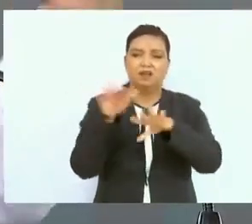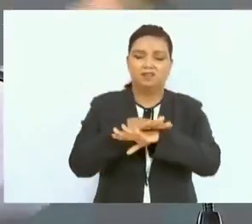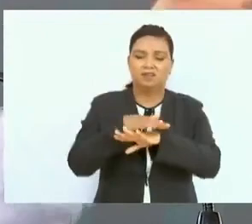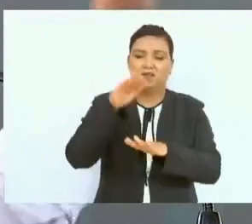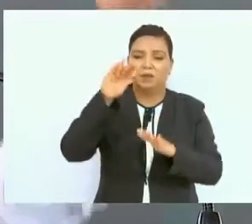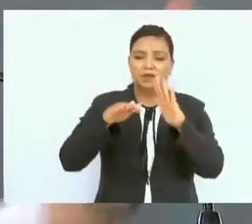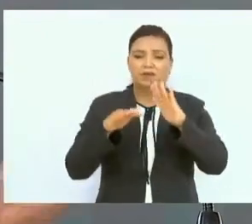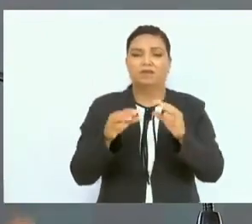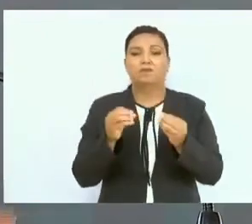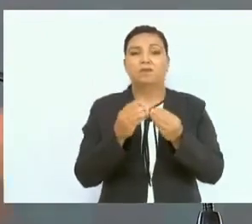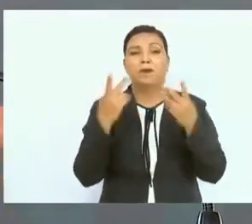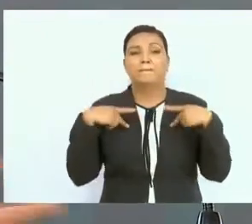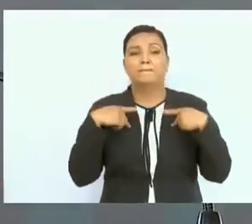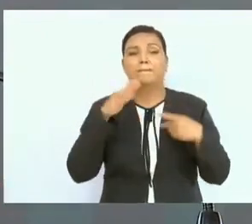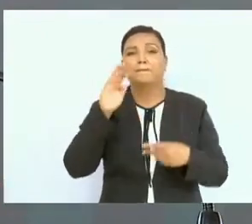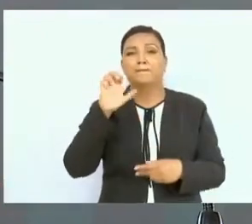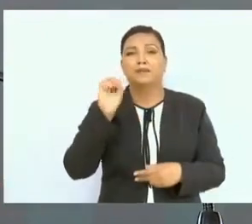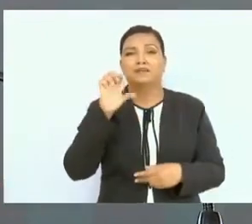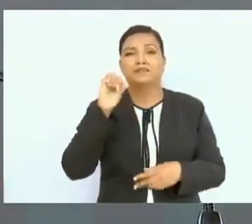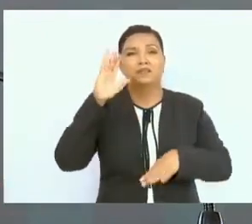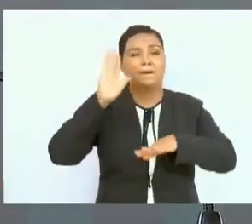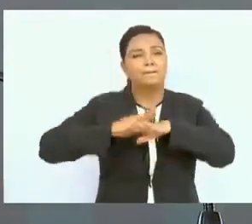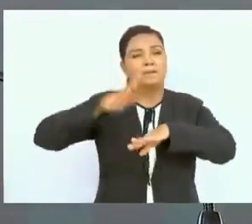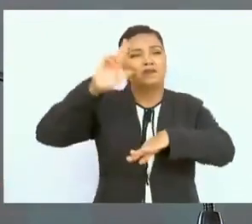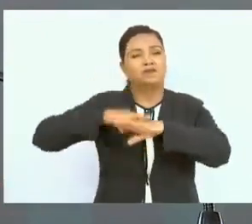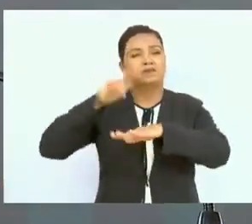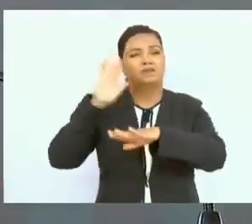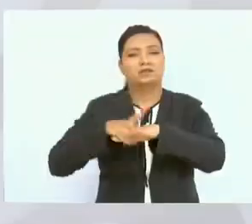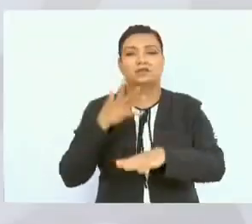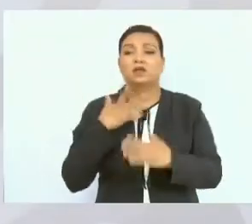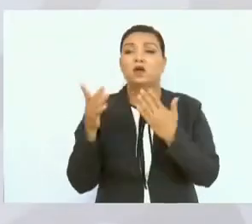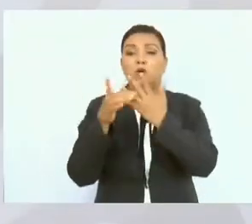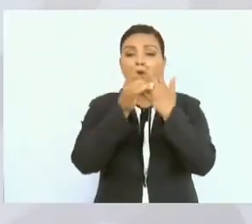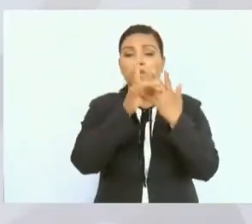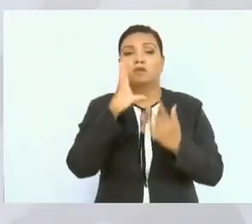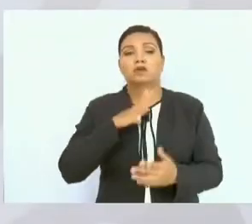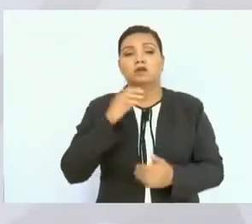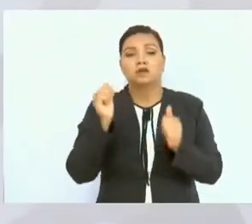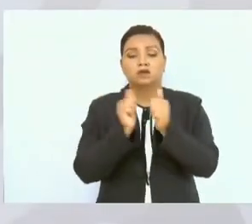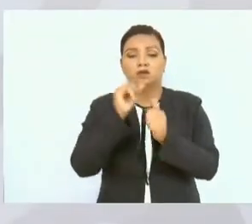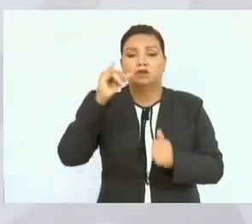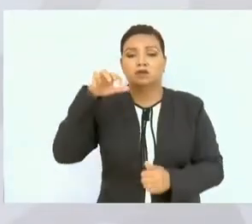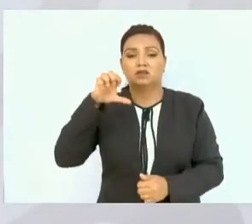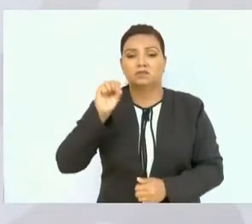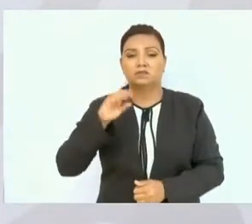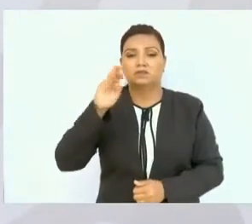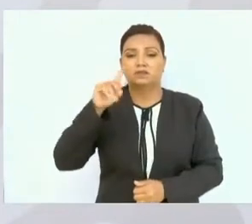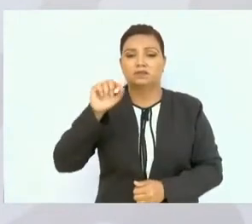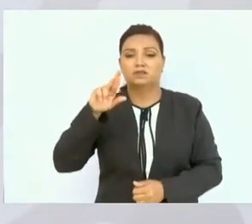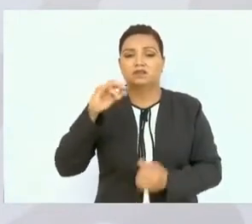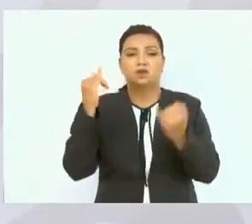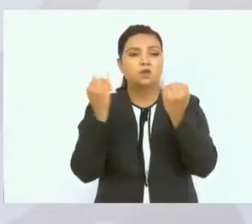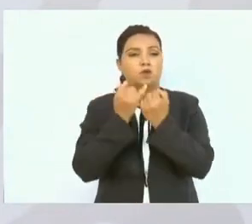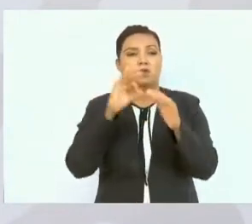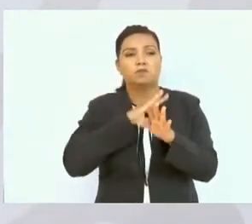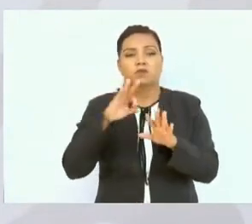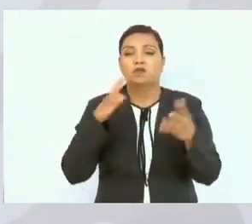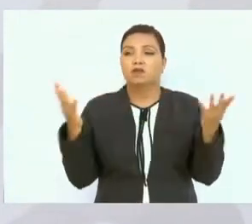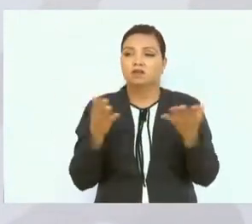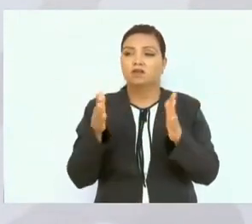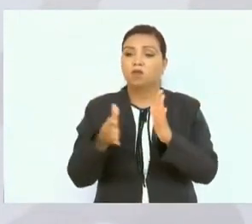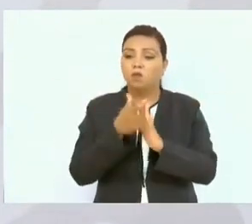ser la gran mayoría basificados y ese es el compromiso que tenemos con el IMSS Bienestar. Y también arreglar lo